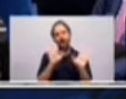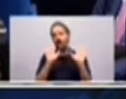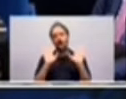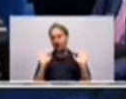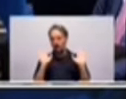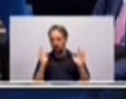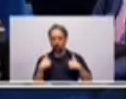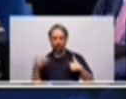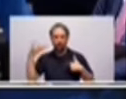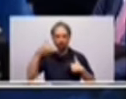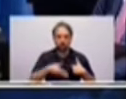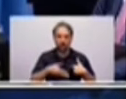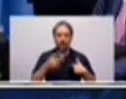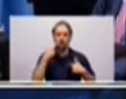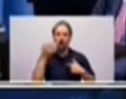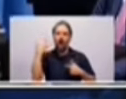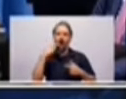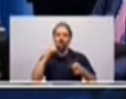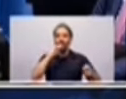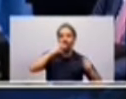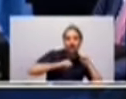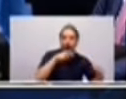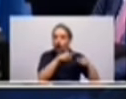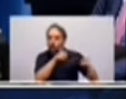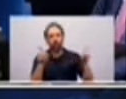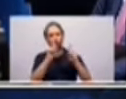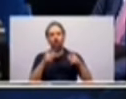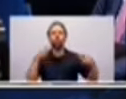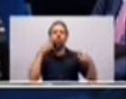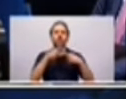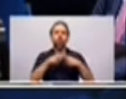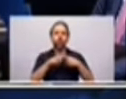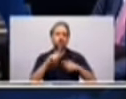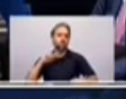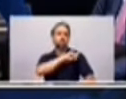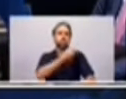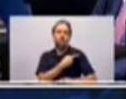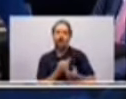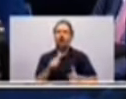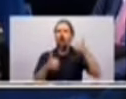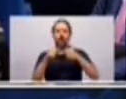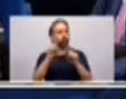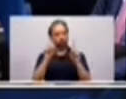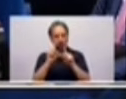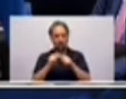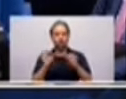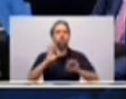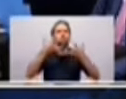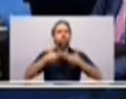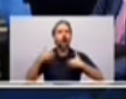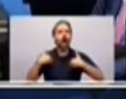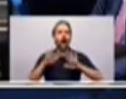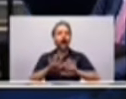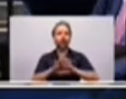pedido el electorado, no toma en cuenta dos cosas. En primer término, por supuesto, aquellos que no lo votaron, que son igual de argentinos que los